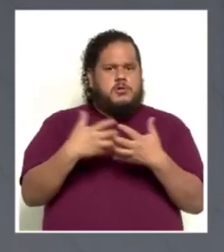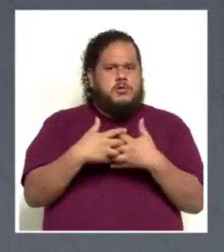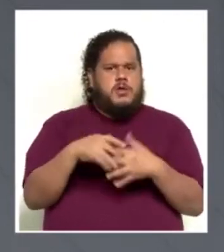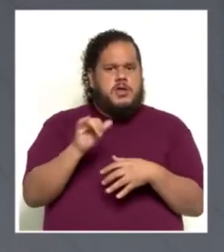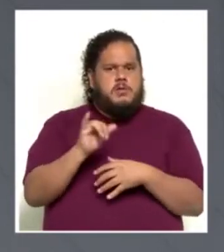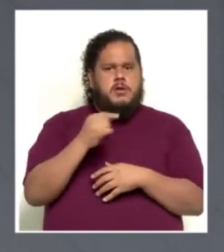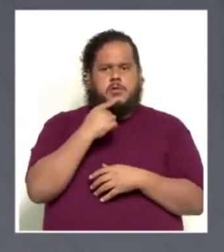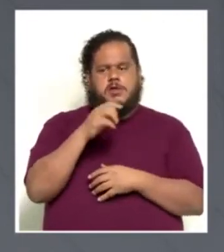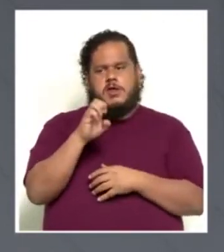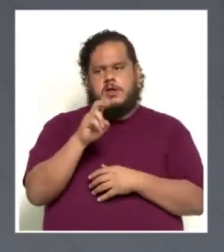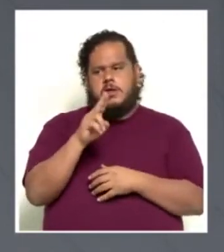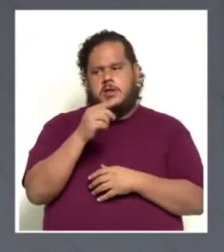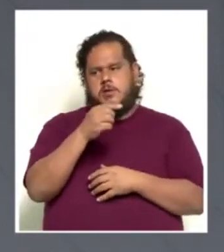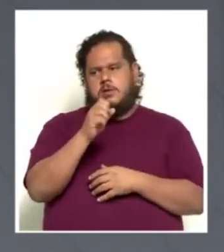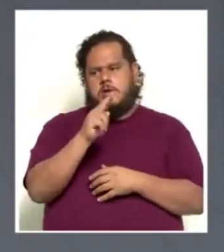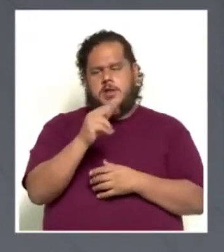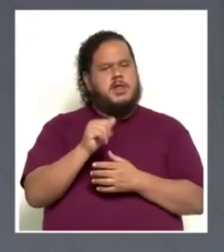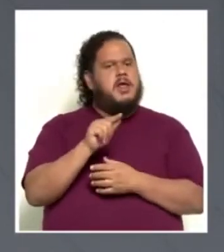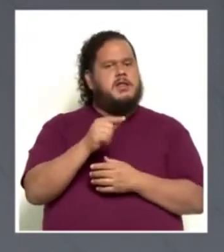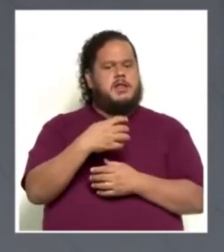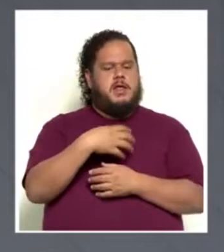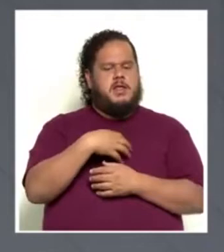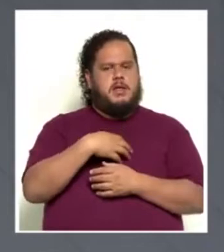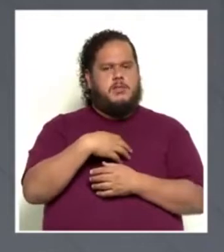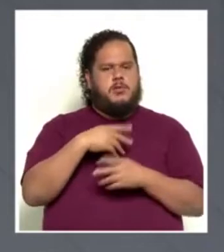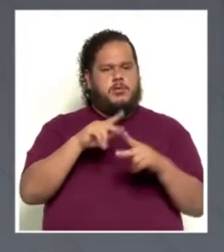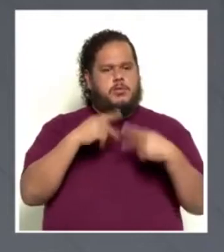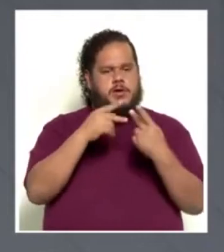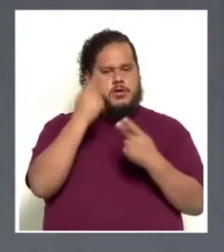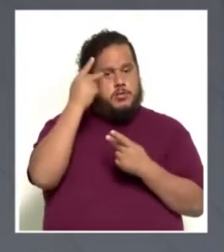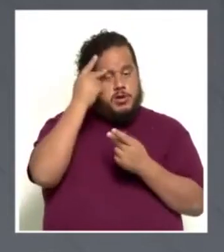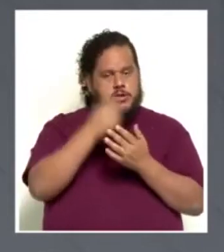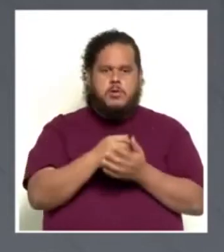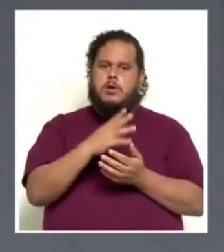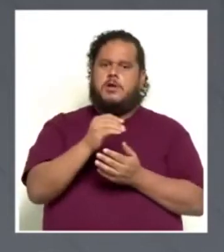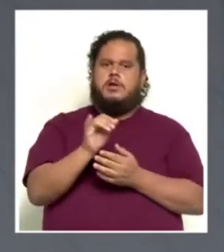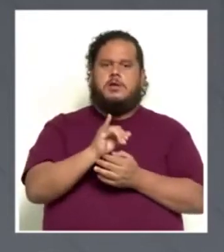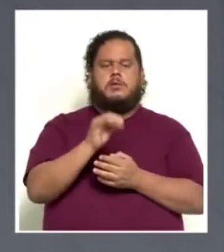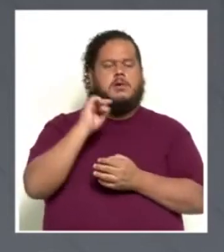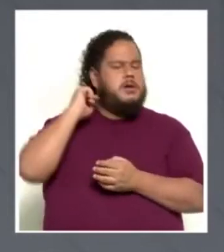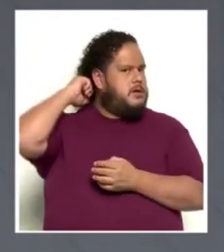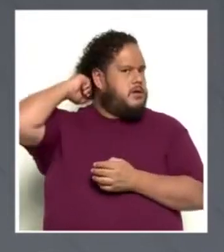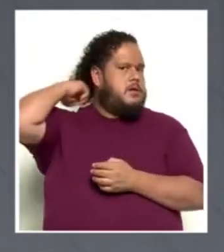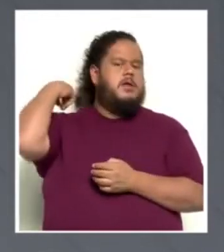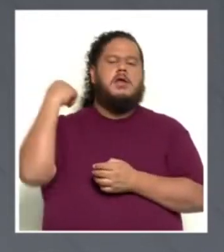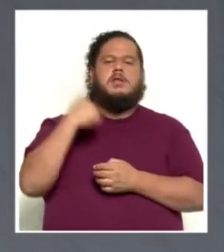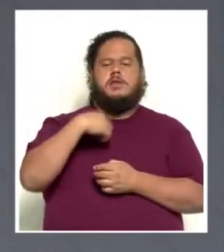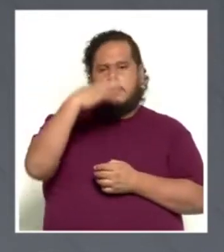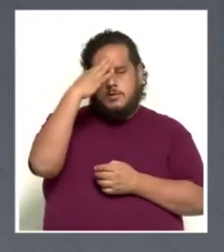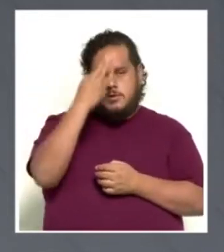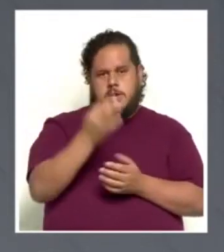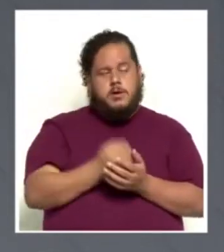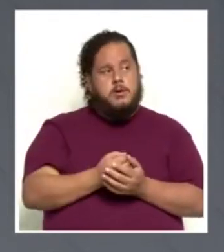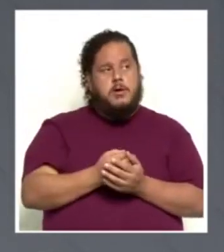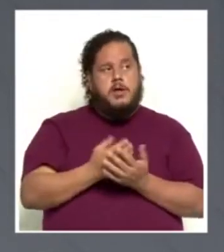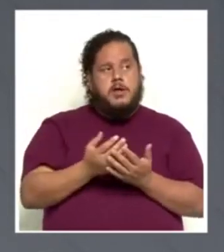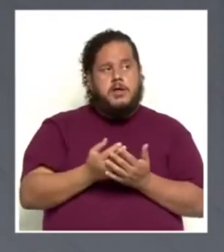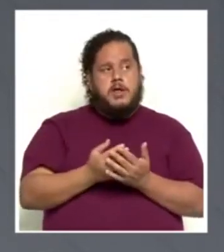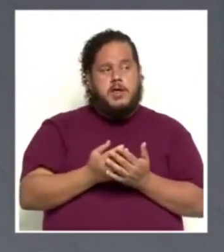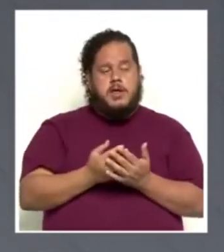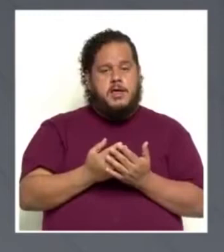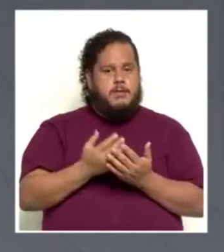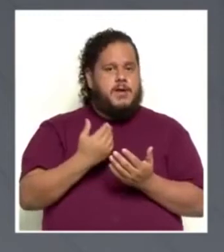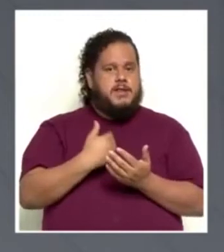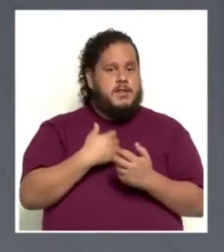Eugenia, de esa propia fracción, y además de que creo yo es víctima o será